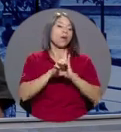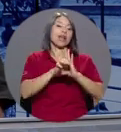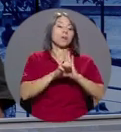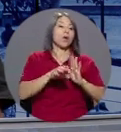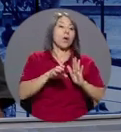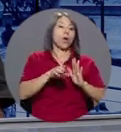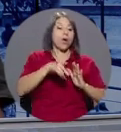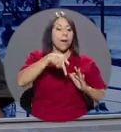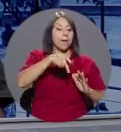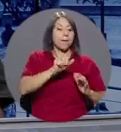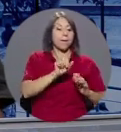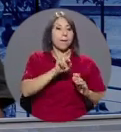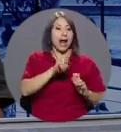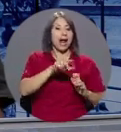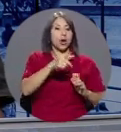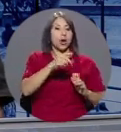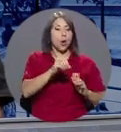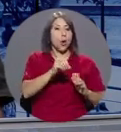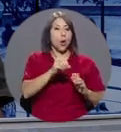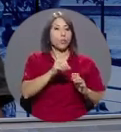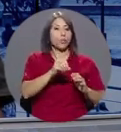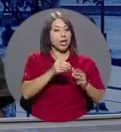Mientras un pargo te crece